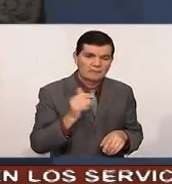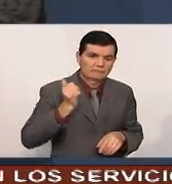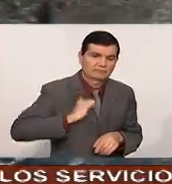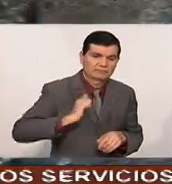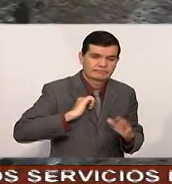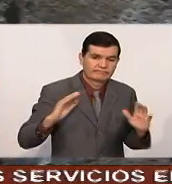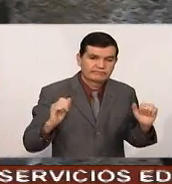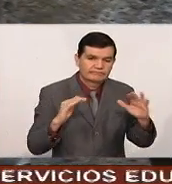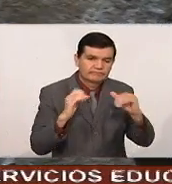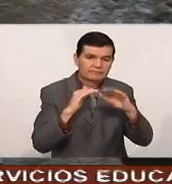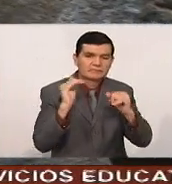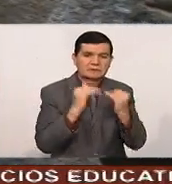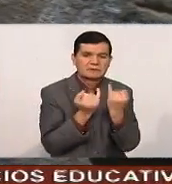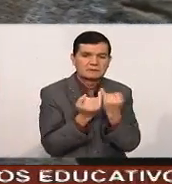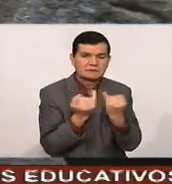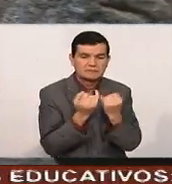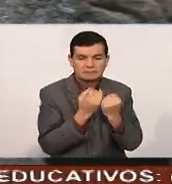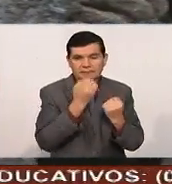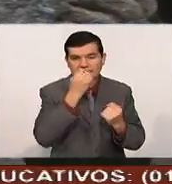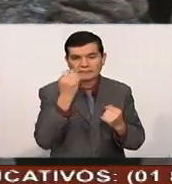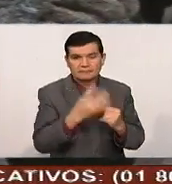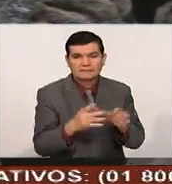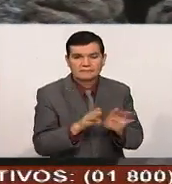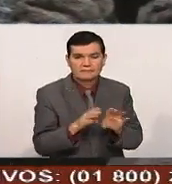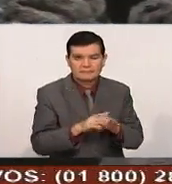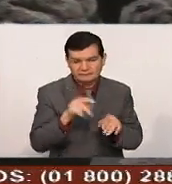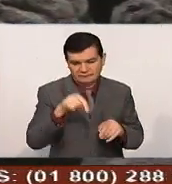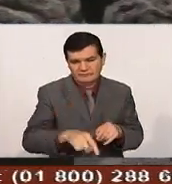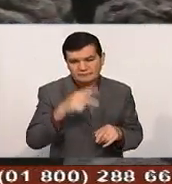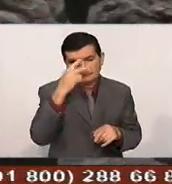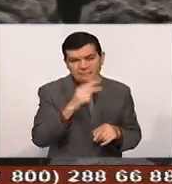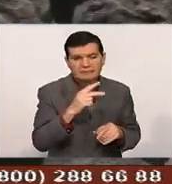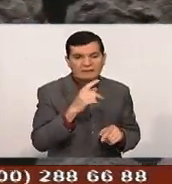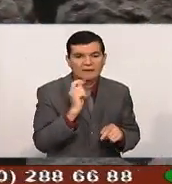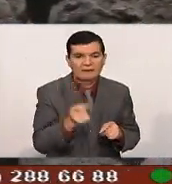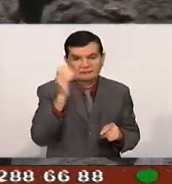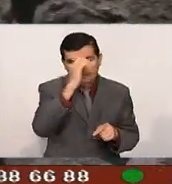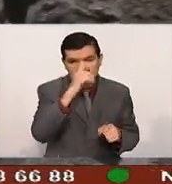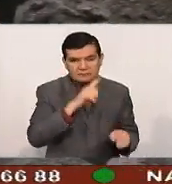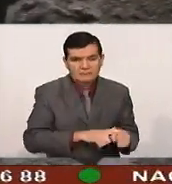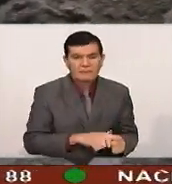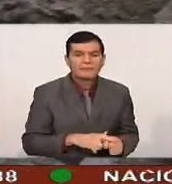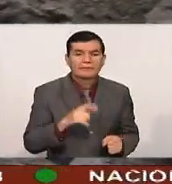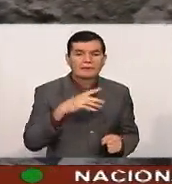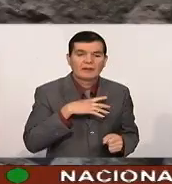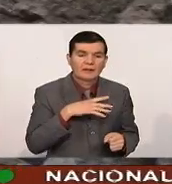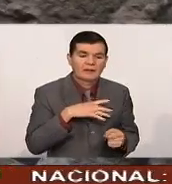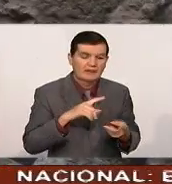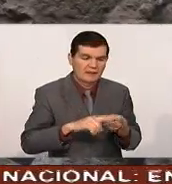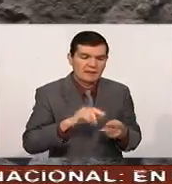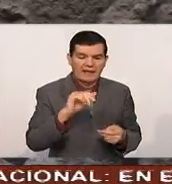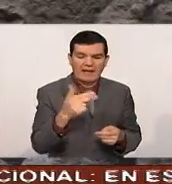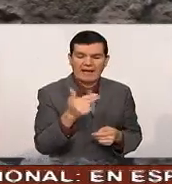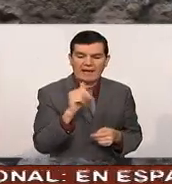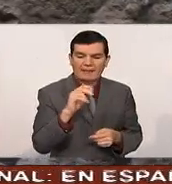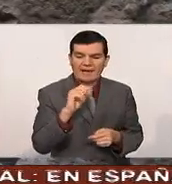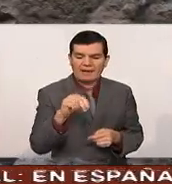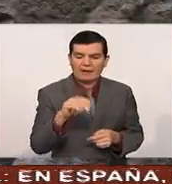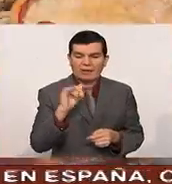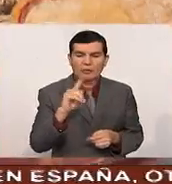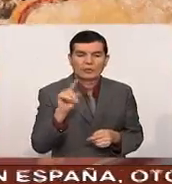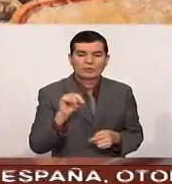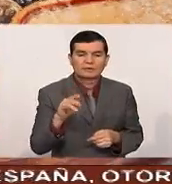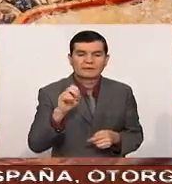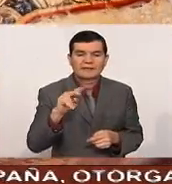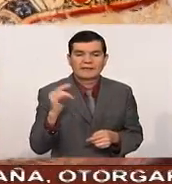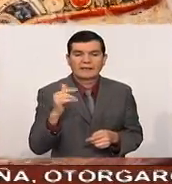y conocen lo maravilloso de la propuesta contemporánea de México en materia cultural, ¿no? Abraham Cruz Villegas, mientras tenemos esta